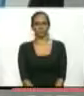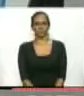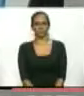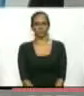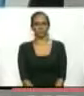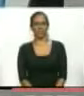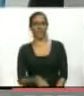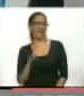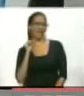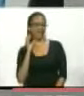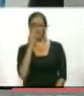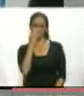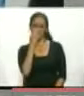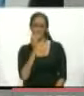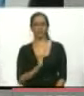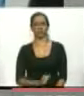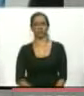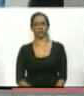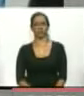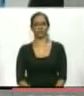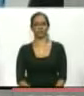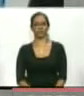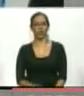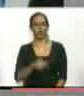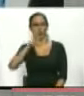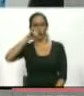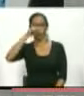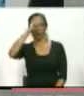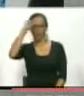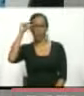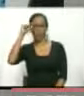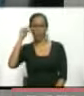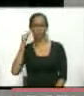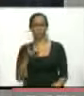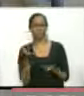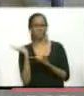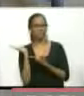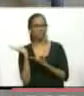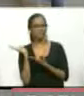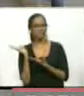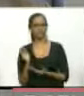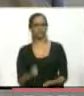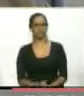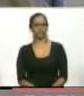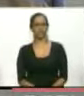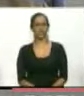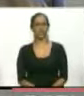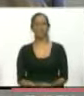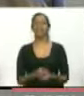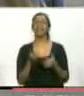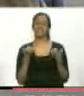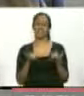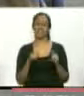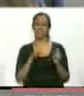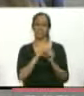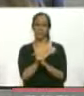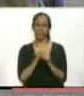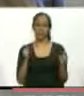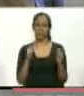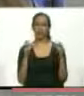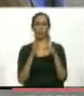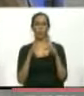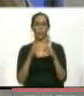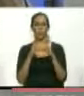a la nueva casa 1 borges adelante estamos ya terminando el grupo de lima de hoy